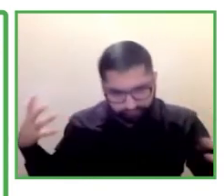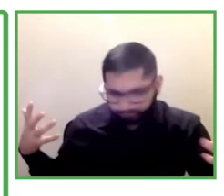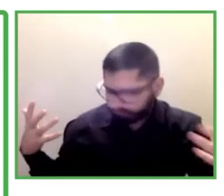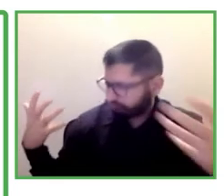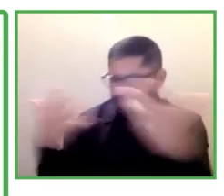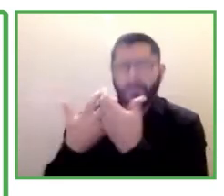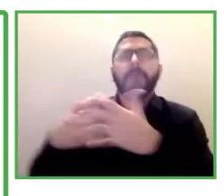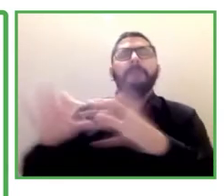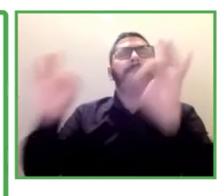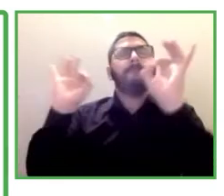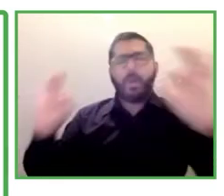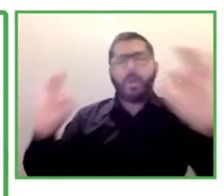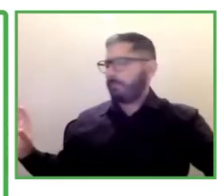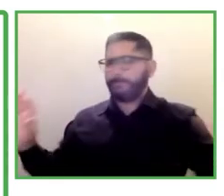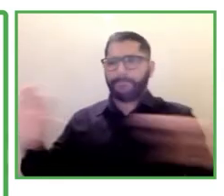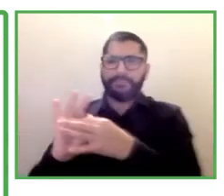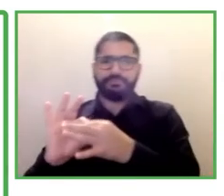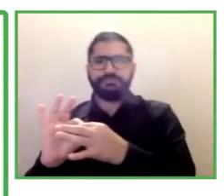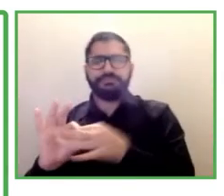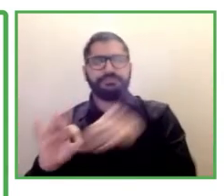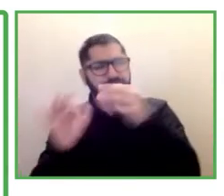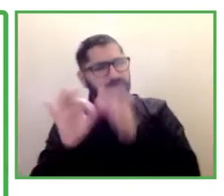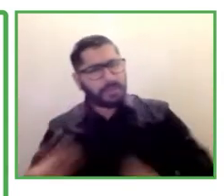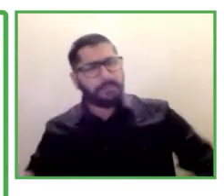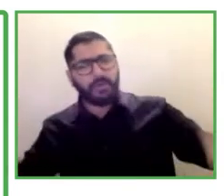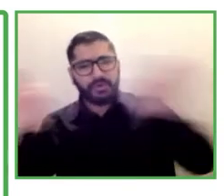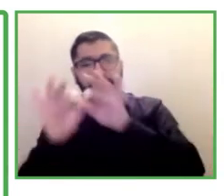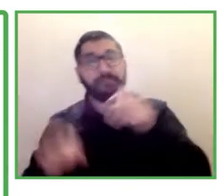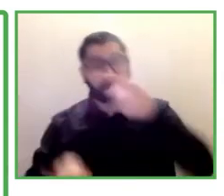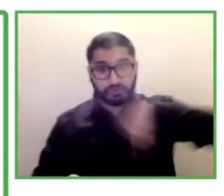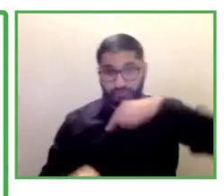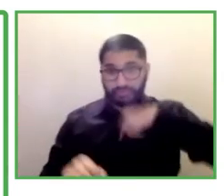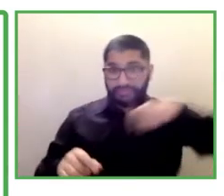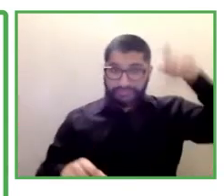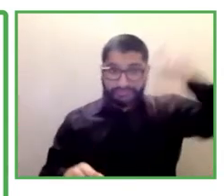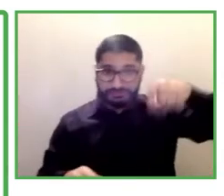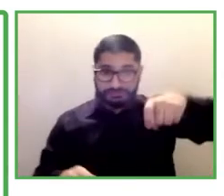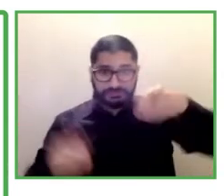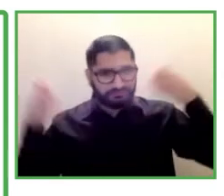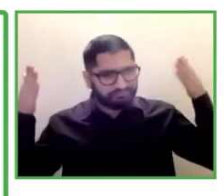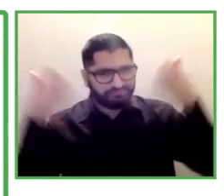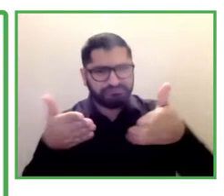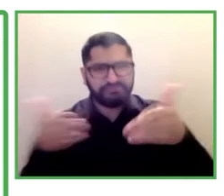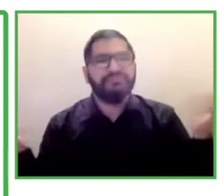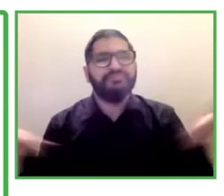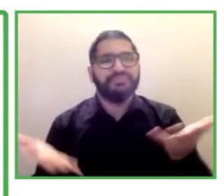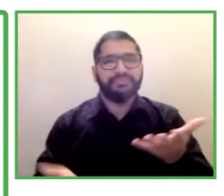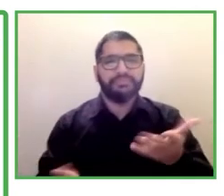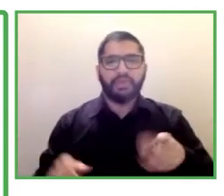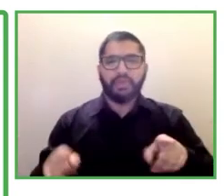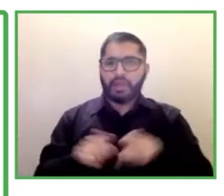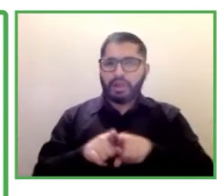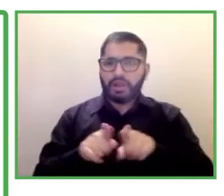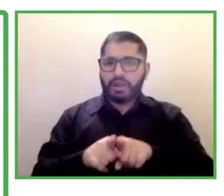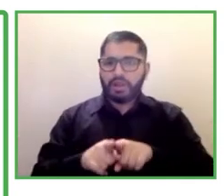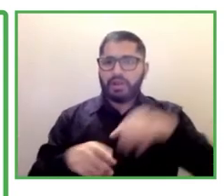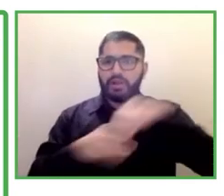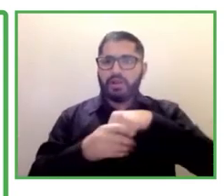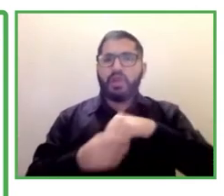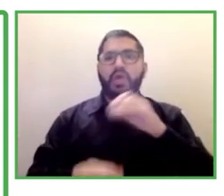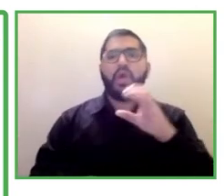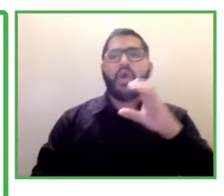trabajan ahí mano a mano. Entonces, el coach va a ir a trabajar con el individuo por los primeros